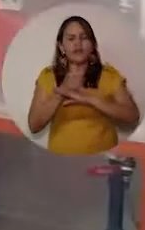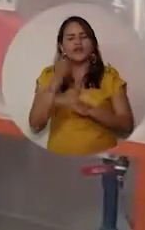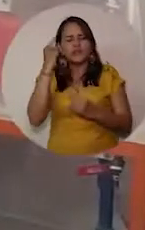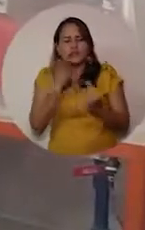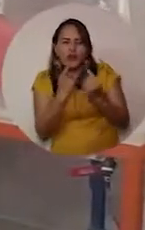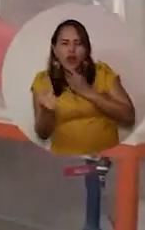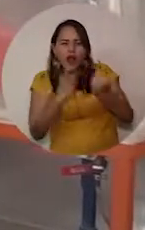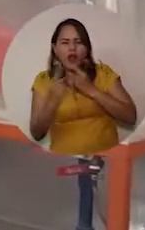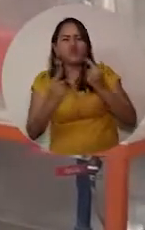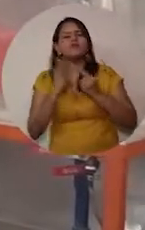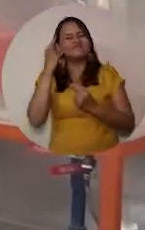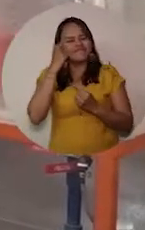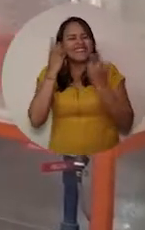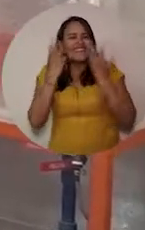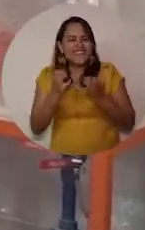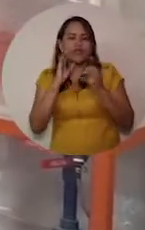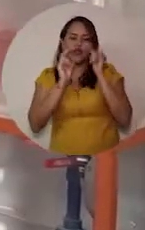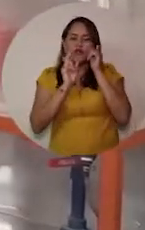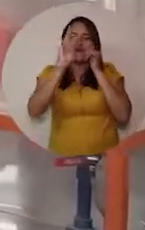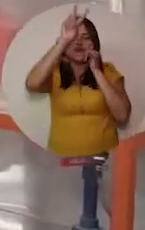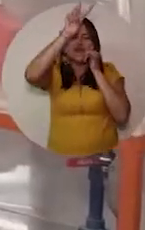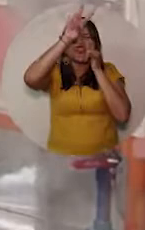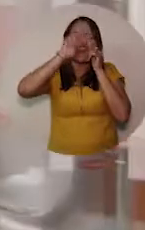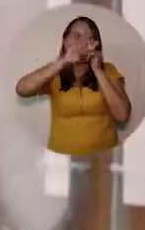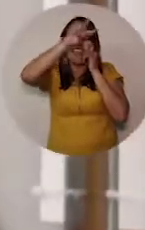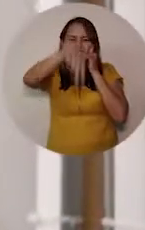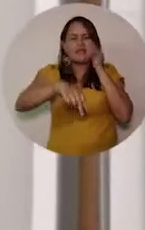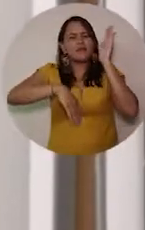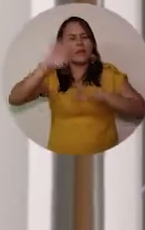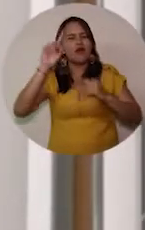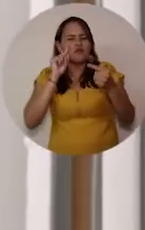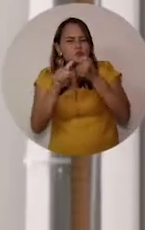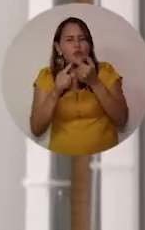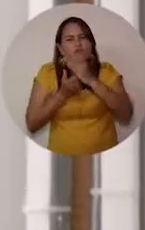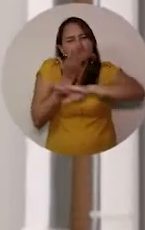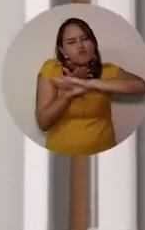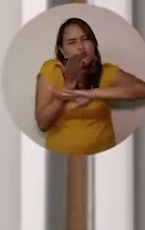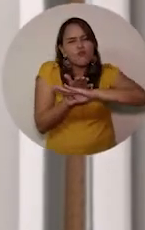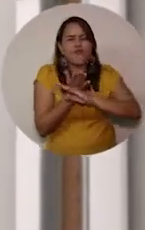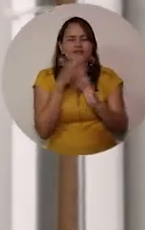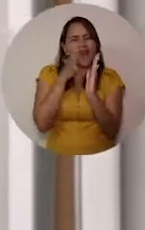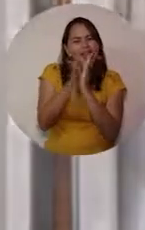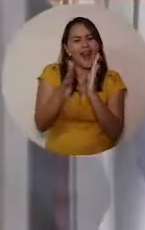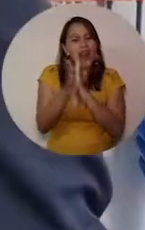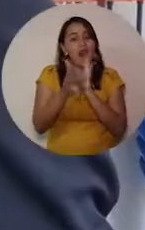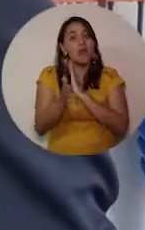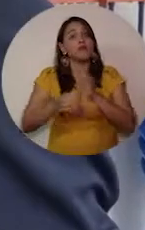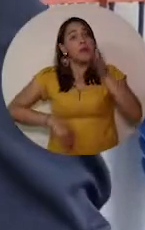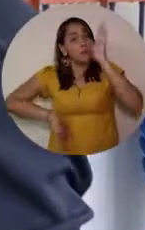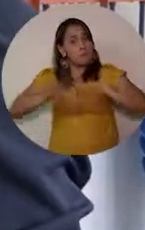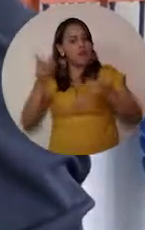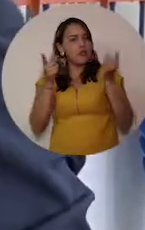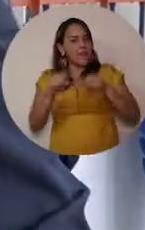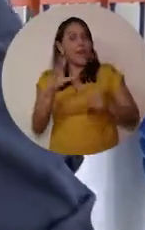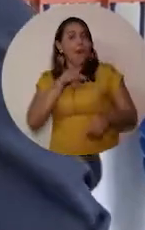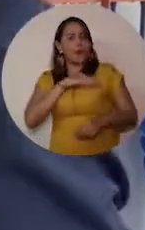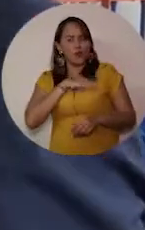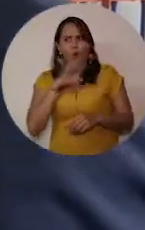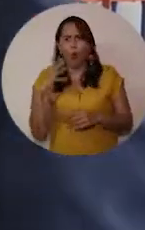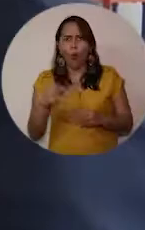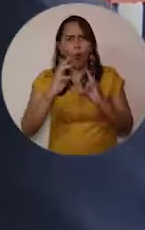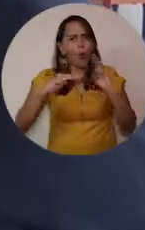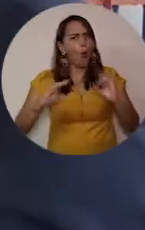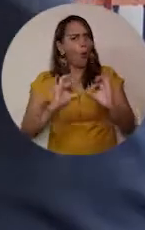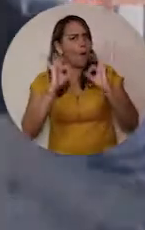con el Laboratorio de Mecánica de Fluido y Hidráulica del programa Ingeniería Civil, pero también quedó muy contento y muy emocionado con la apuesta que tiene la Universidad del